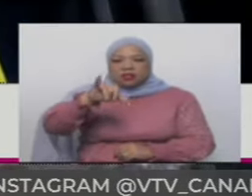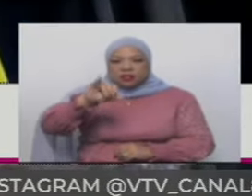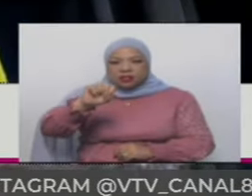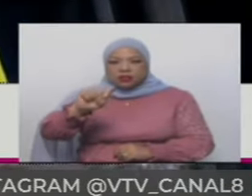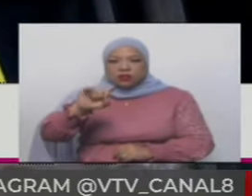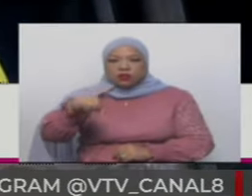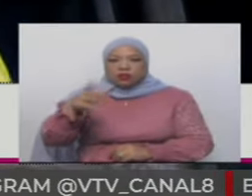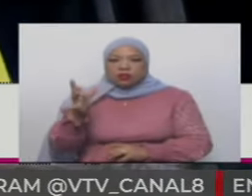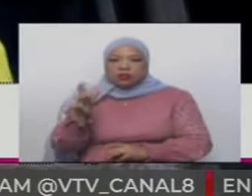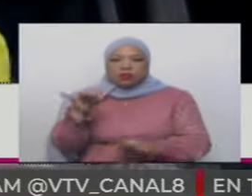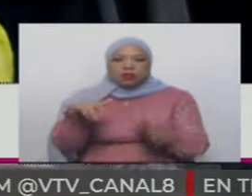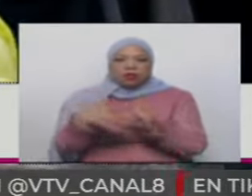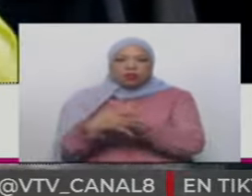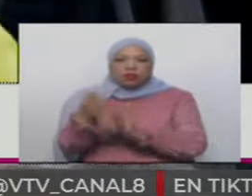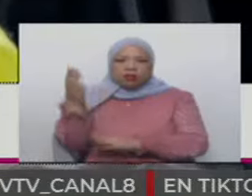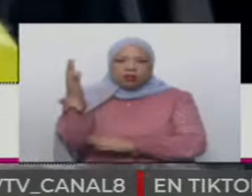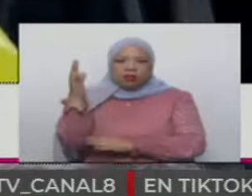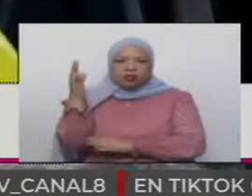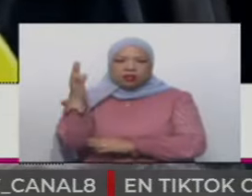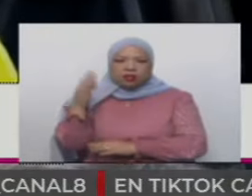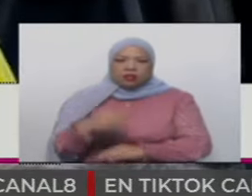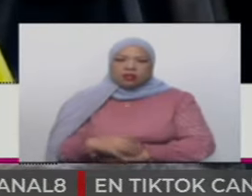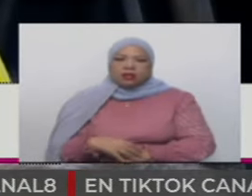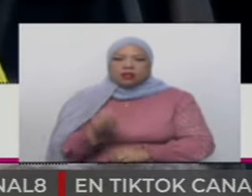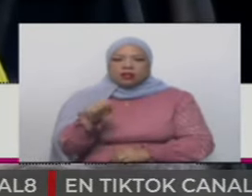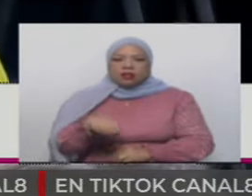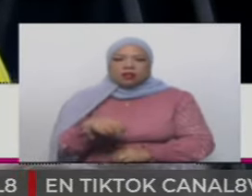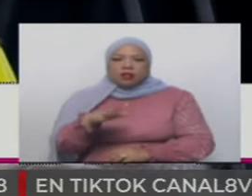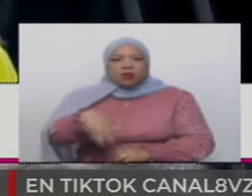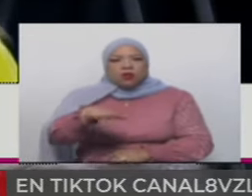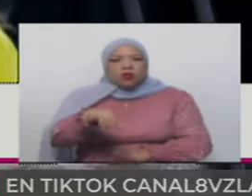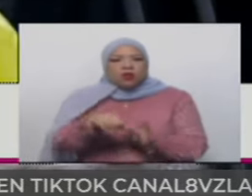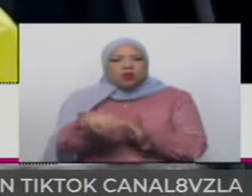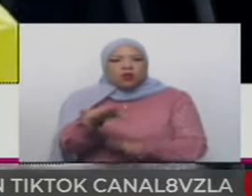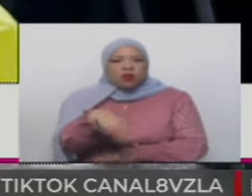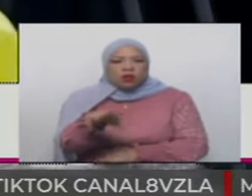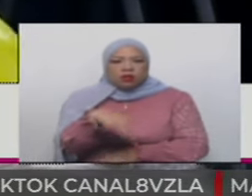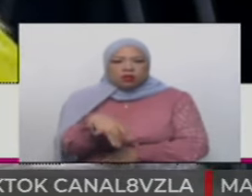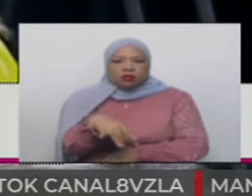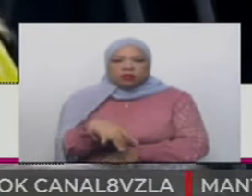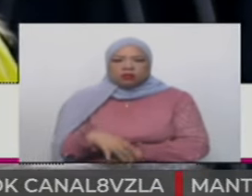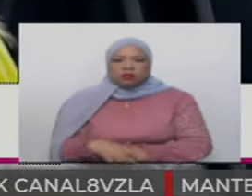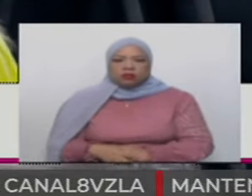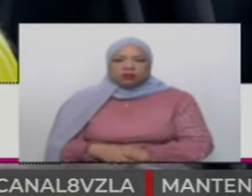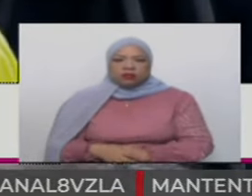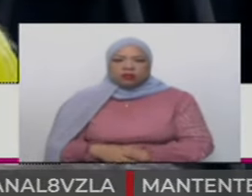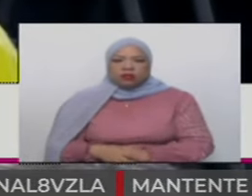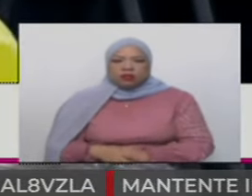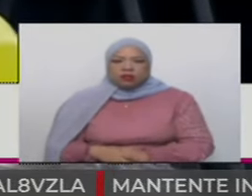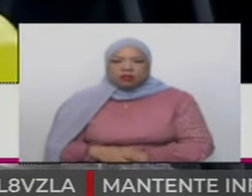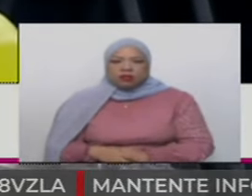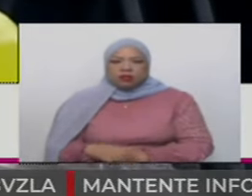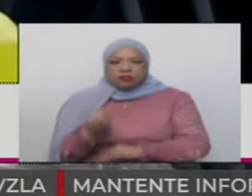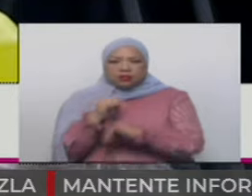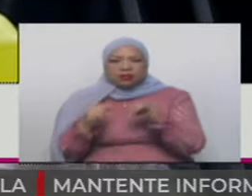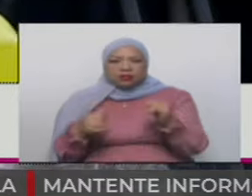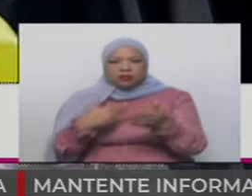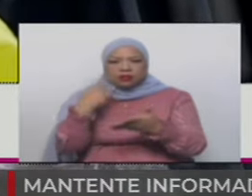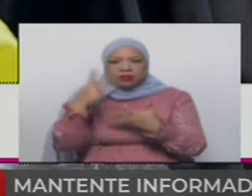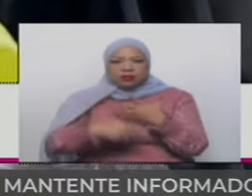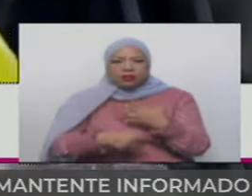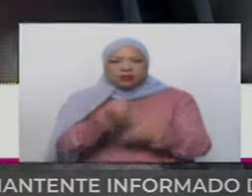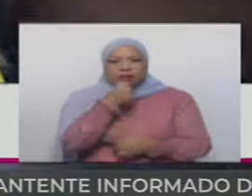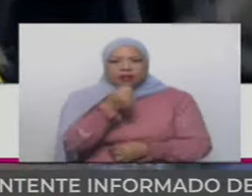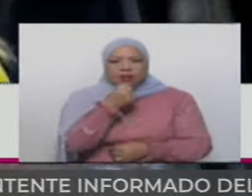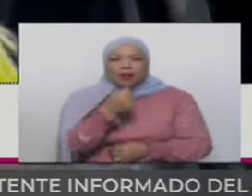Jiménez, ese Jiménez es larense, ¿verdad? ¿De qué parte de Lara? Por favor, antes que termine el programa, que le presten un